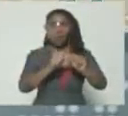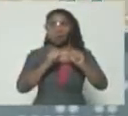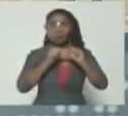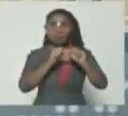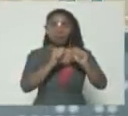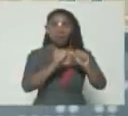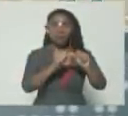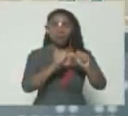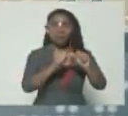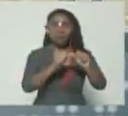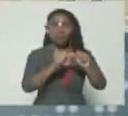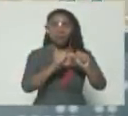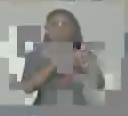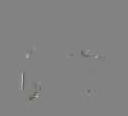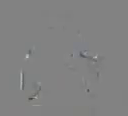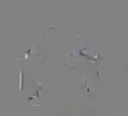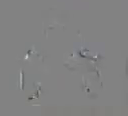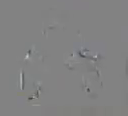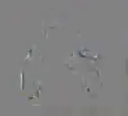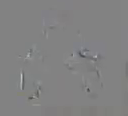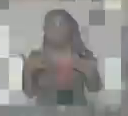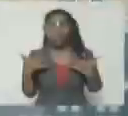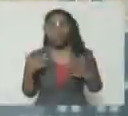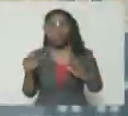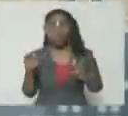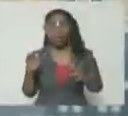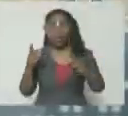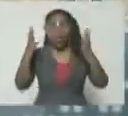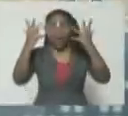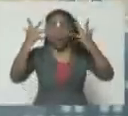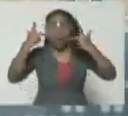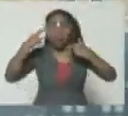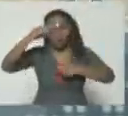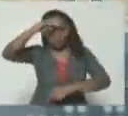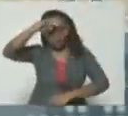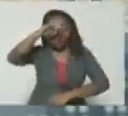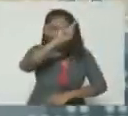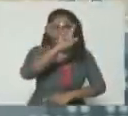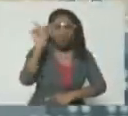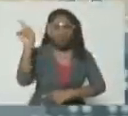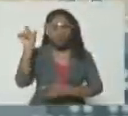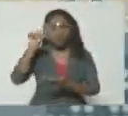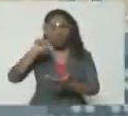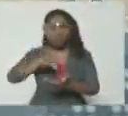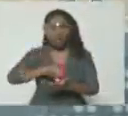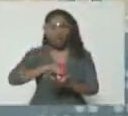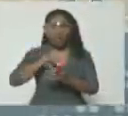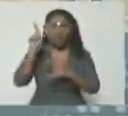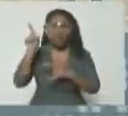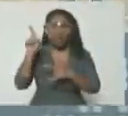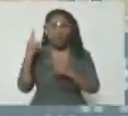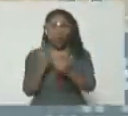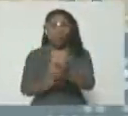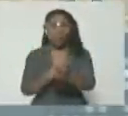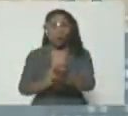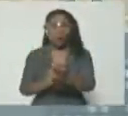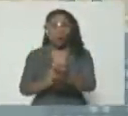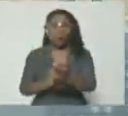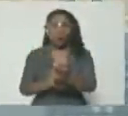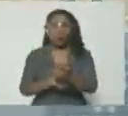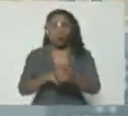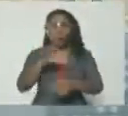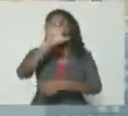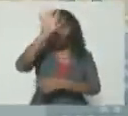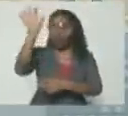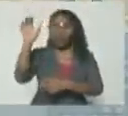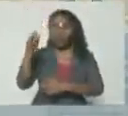continuada de ganado vacuno hacia el Medio Oriente, hacia los hermanos países árabes,